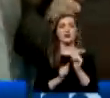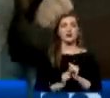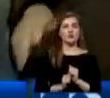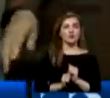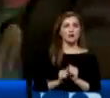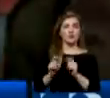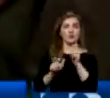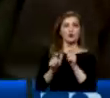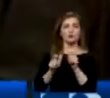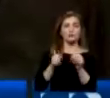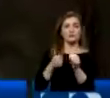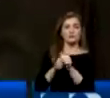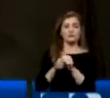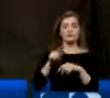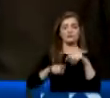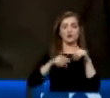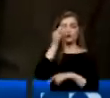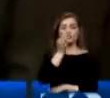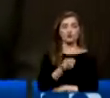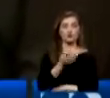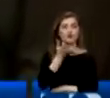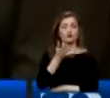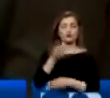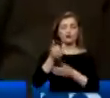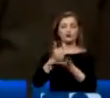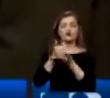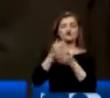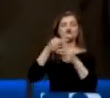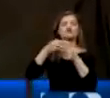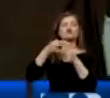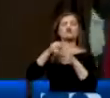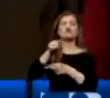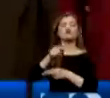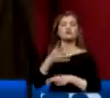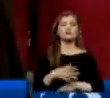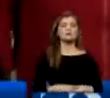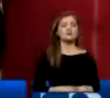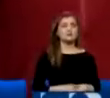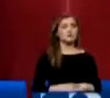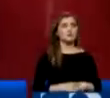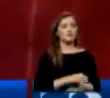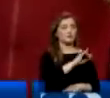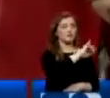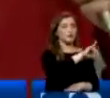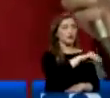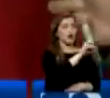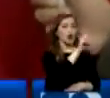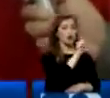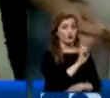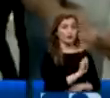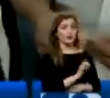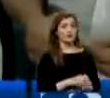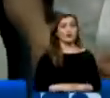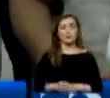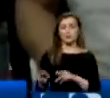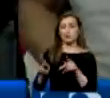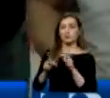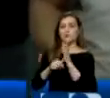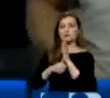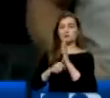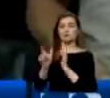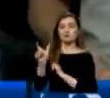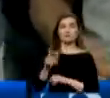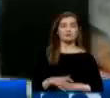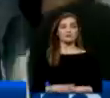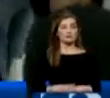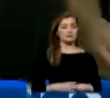de las personas. Amigo, ¿cómo le va? Buenos días. Ayúdeme con su nombre, por favor. José Almache. José Almache, listo para sacar el documento personal. Claro, es